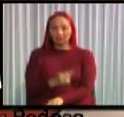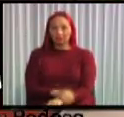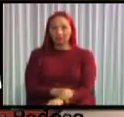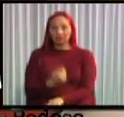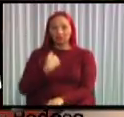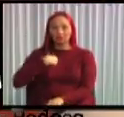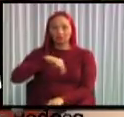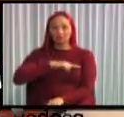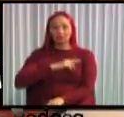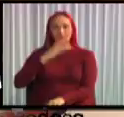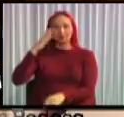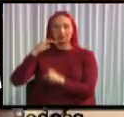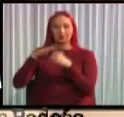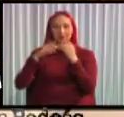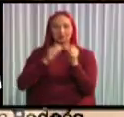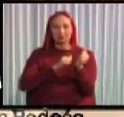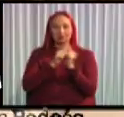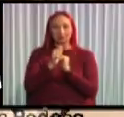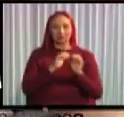nosotros hacíamos